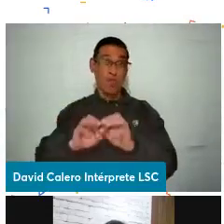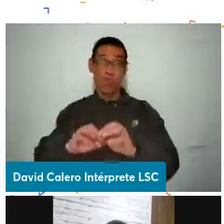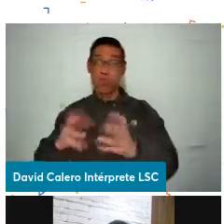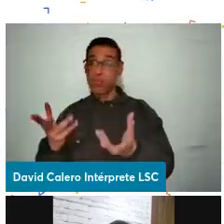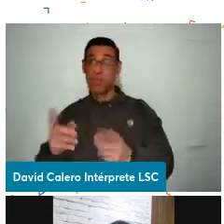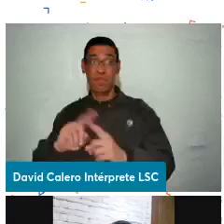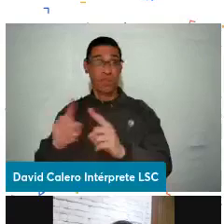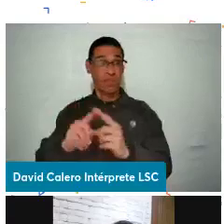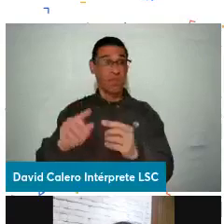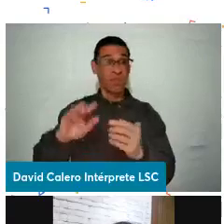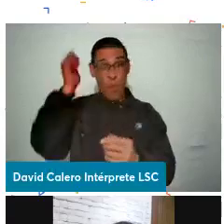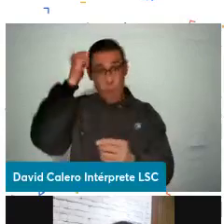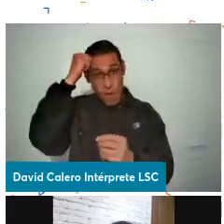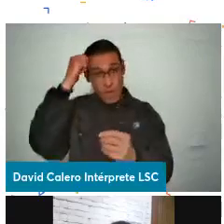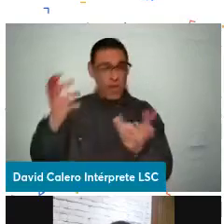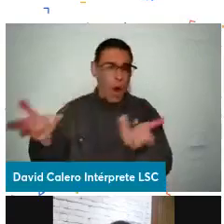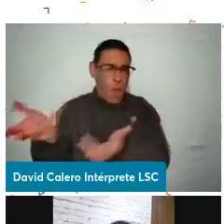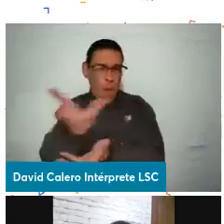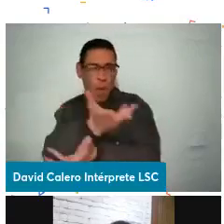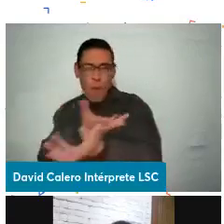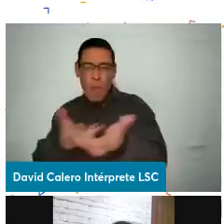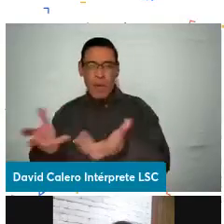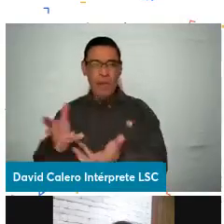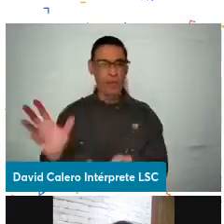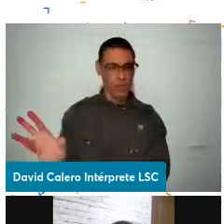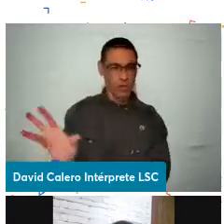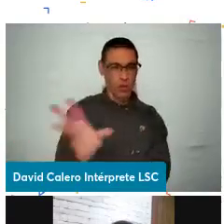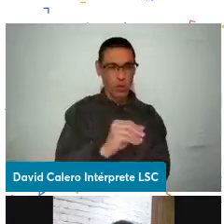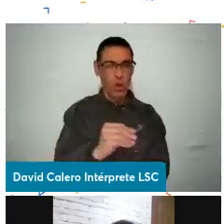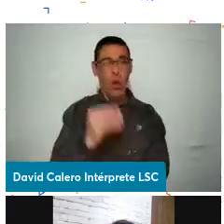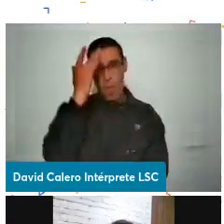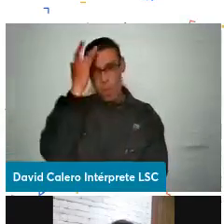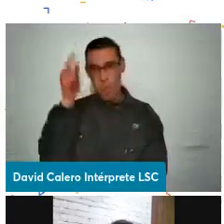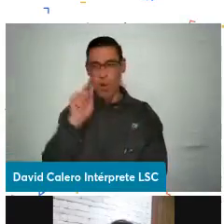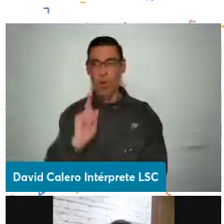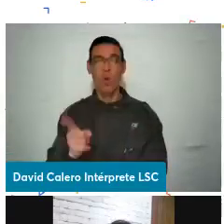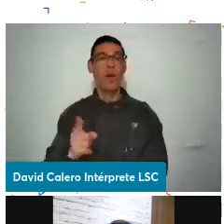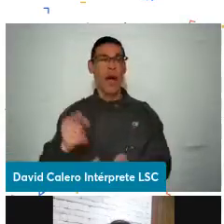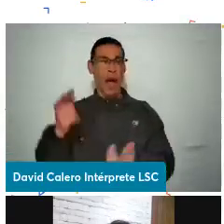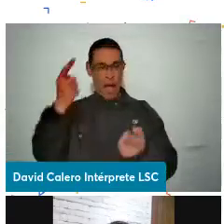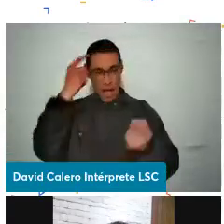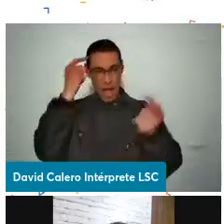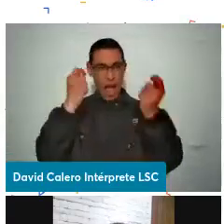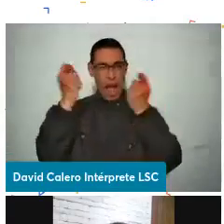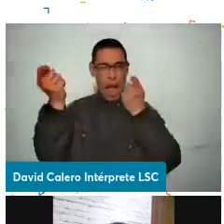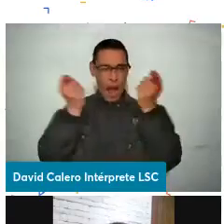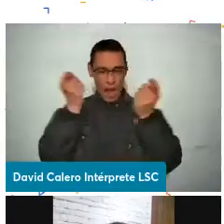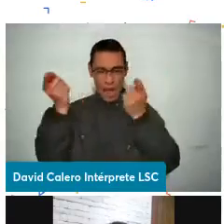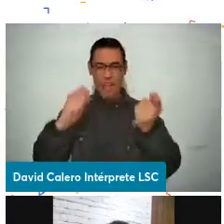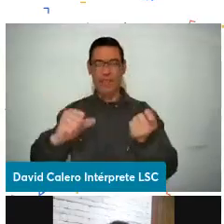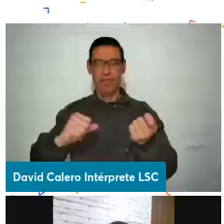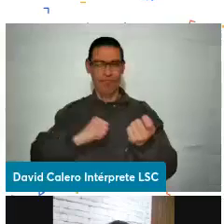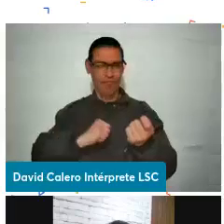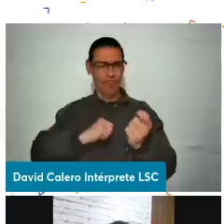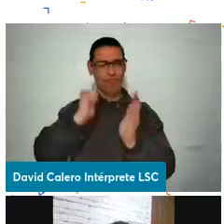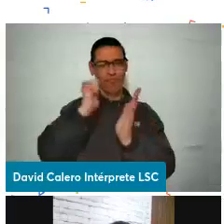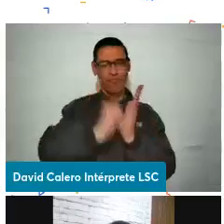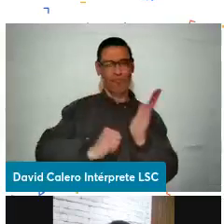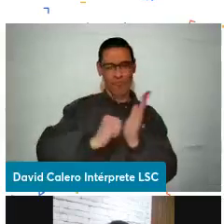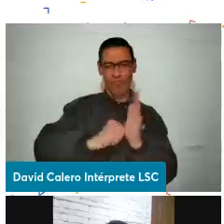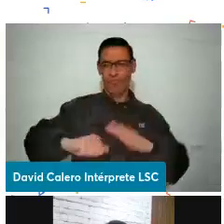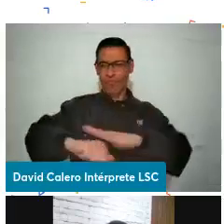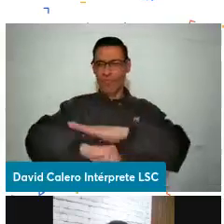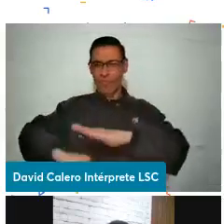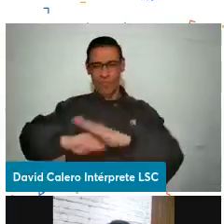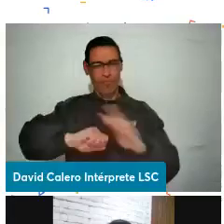compañeros, ya que de este tipo de estrategia encontramos material de diversas áreas ya